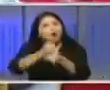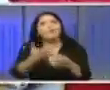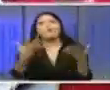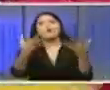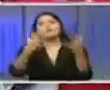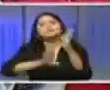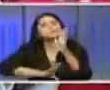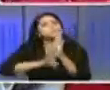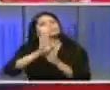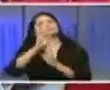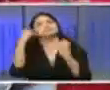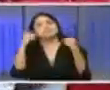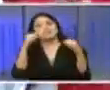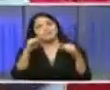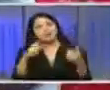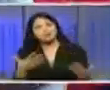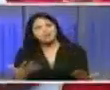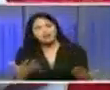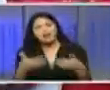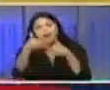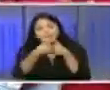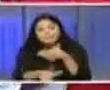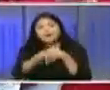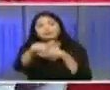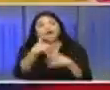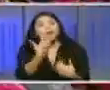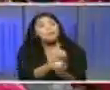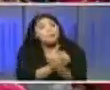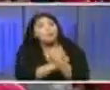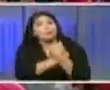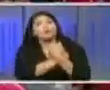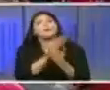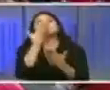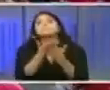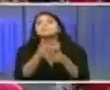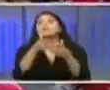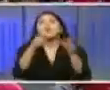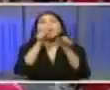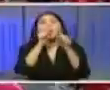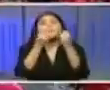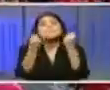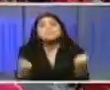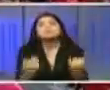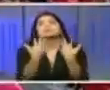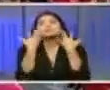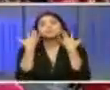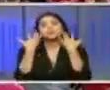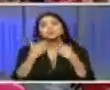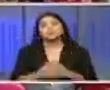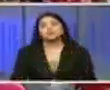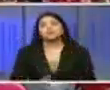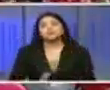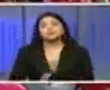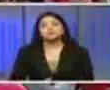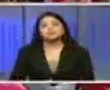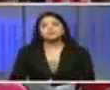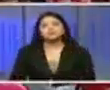de prosperidad. A partir del amor, pido las bendiciones de nuestro Señor